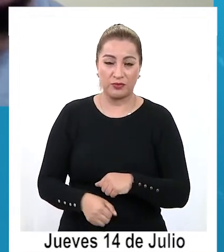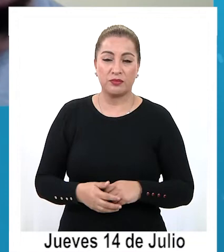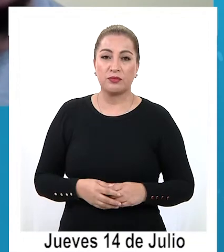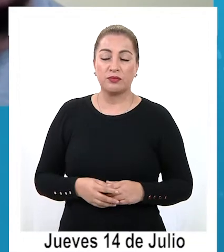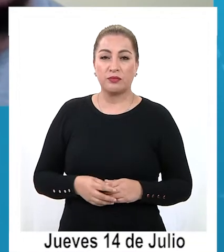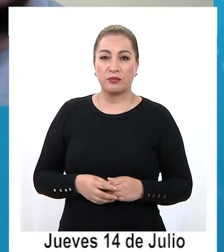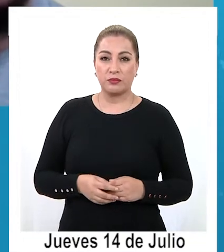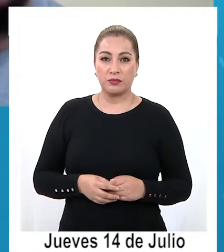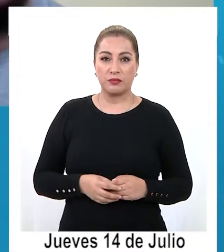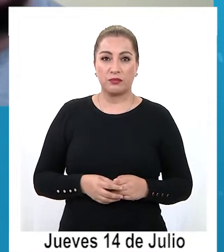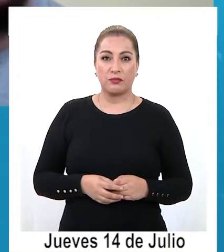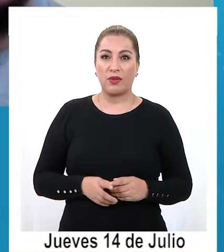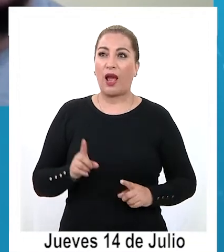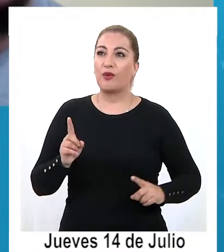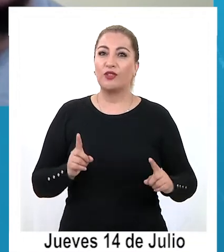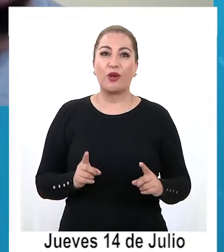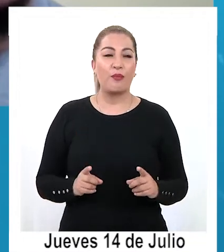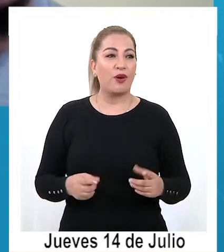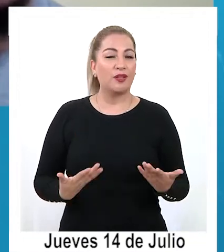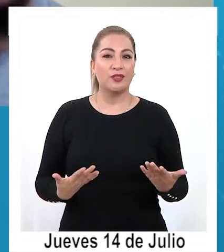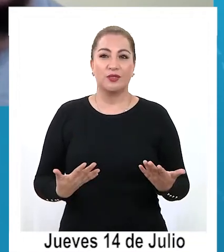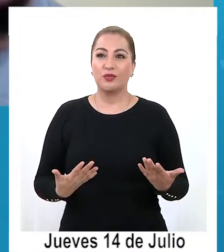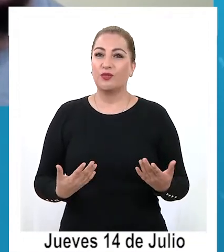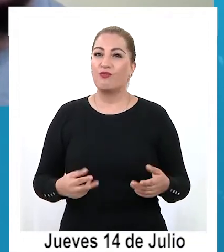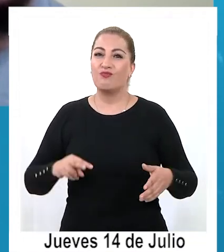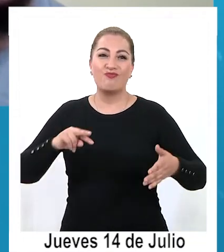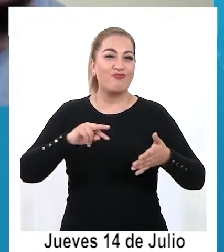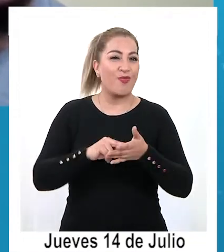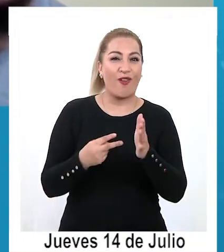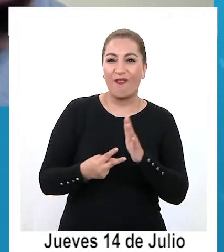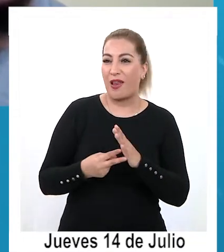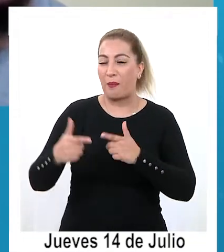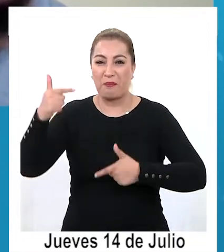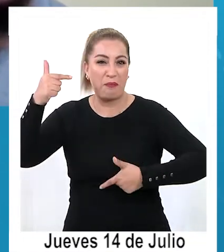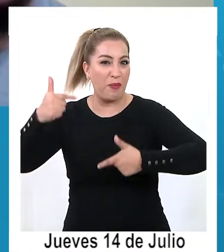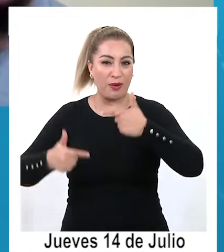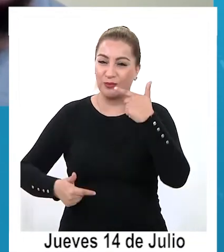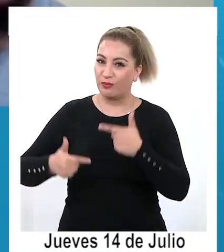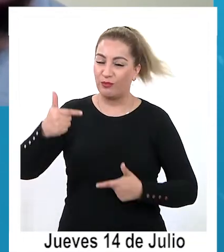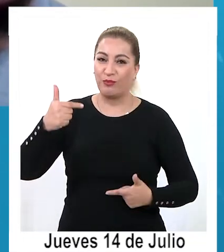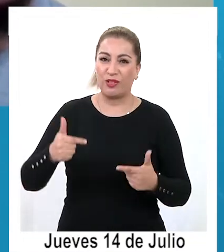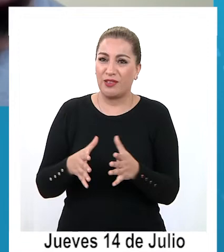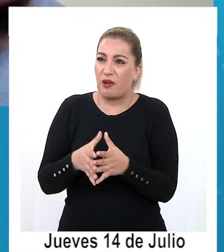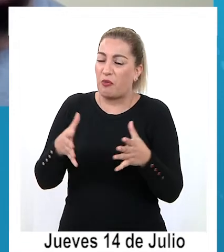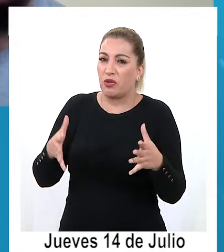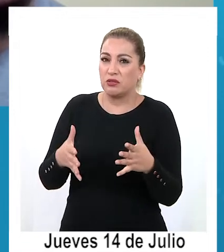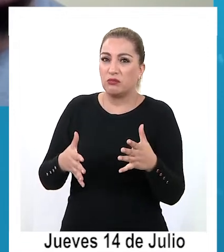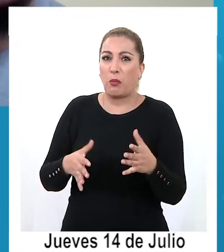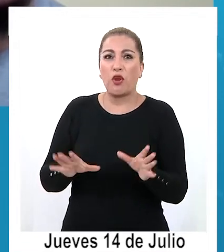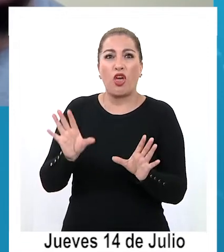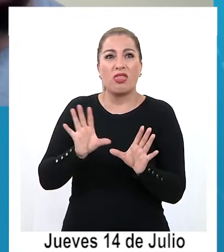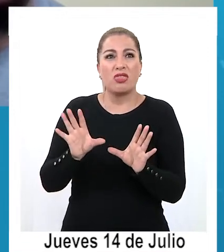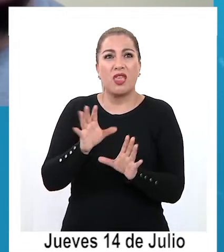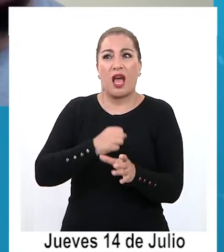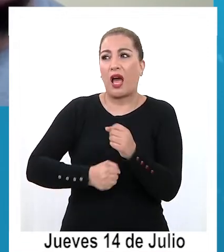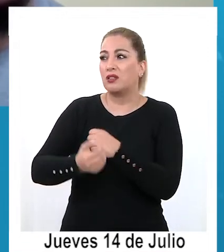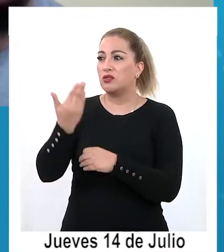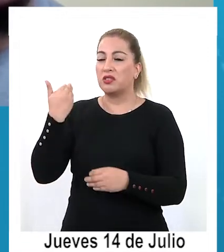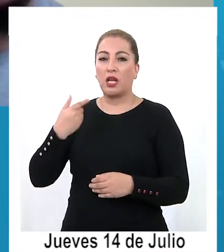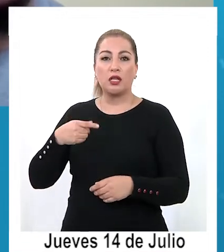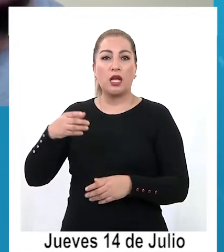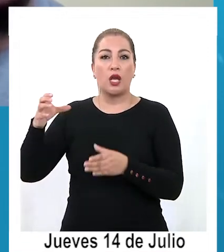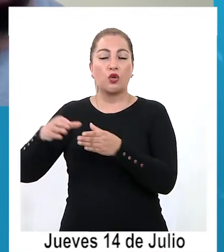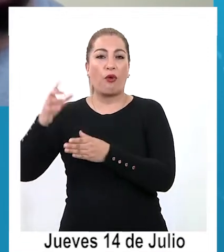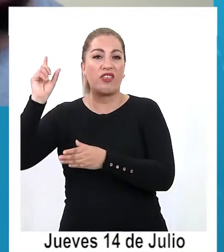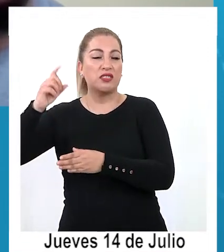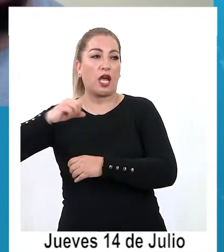una esquizofrenia política bastante grande porque hace menos de 10 años atrás se oponían a todo.